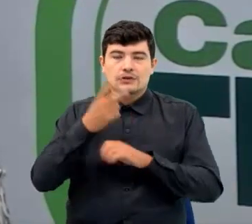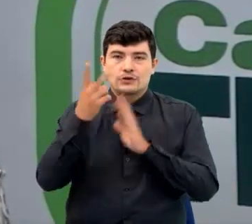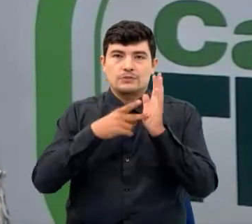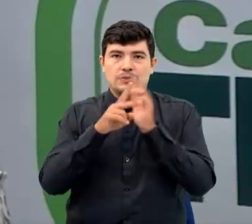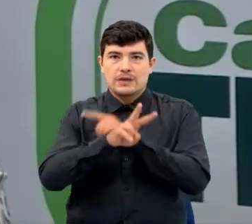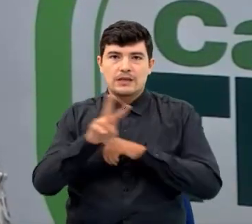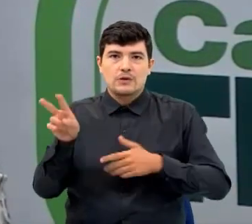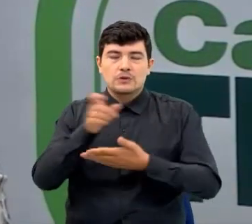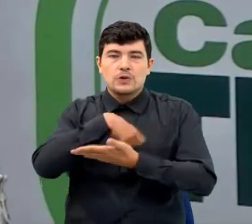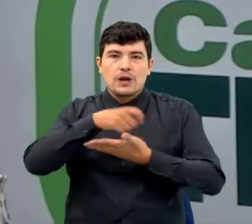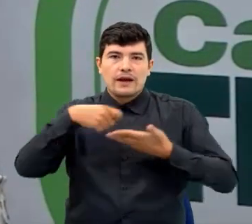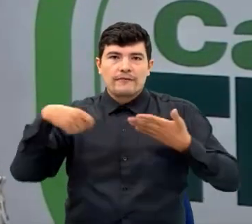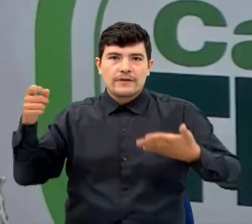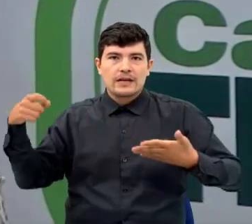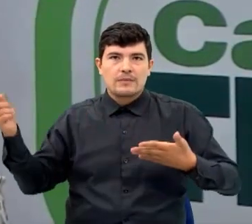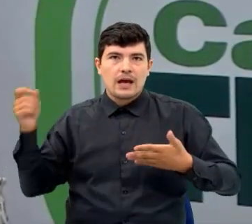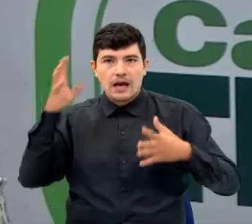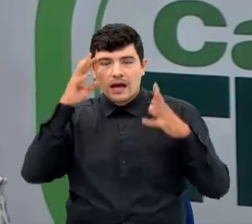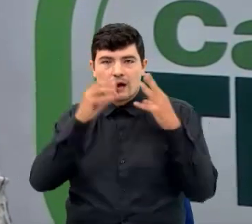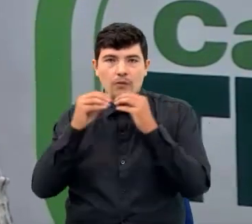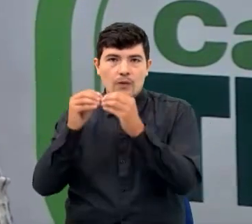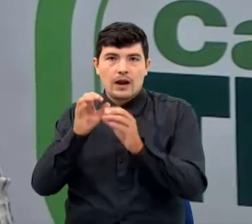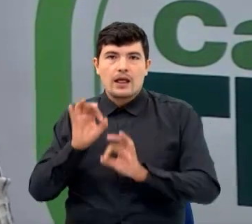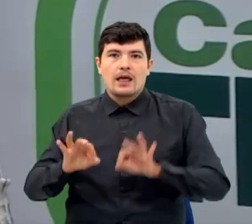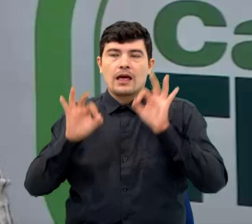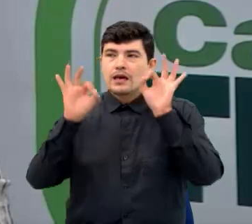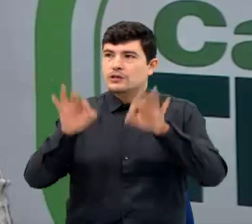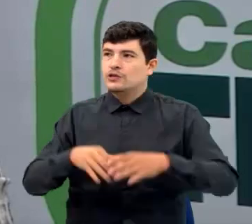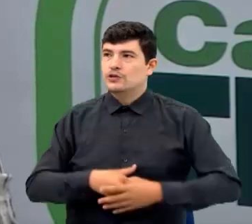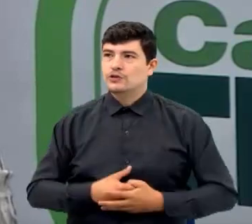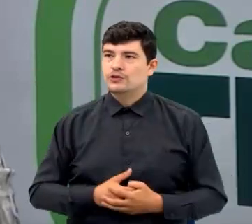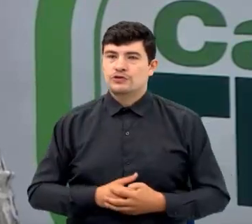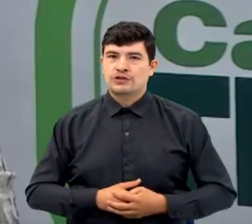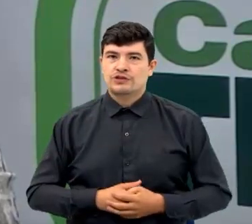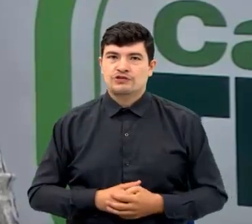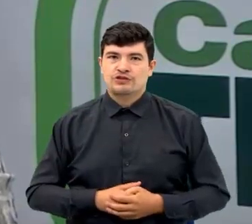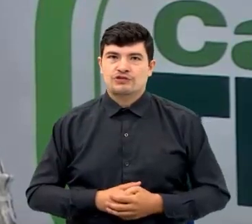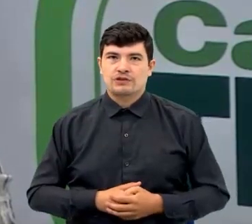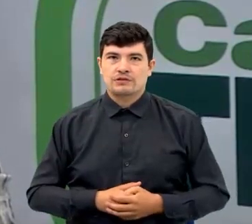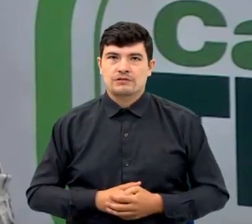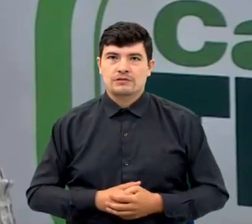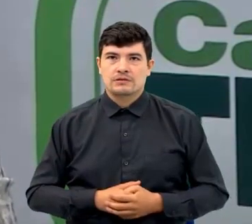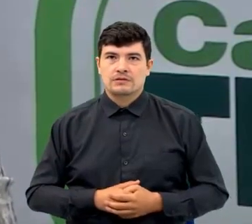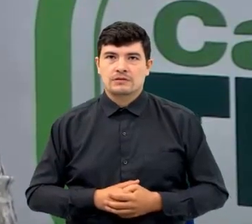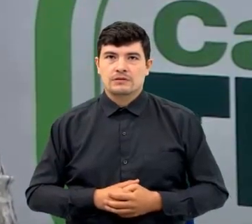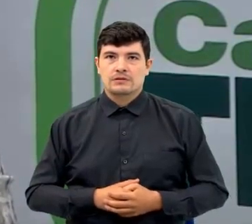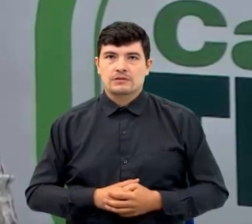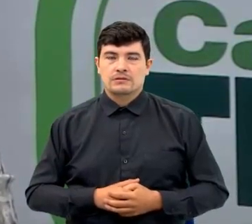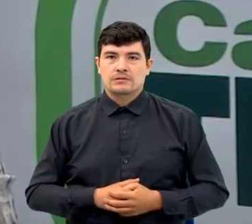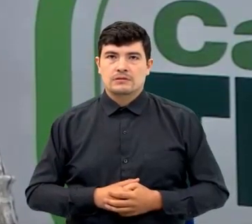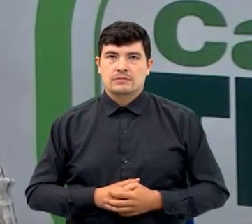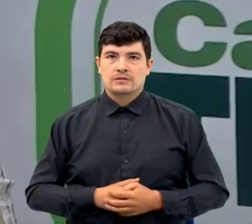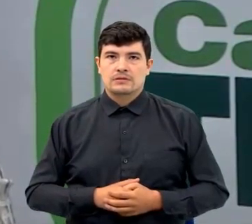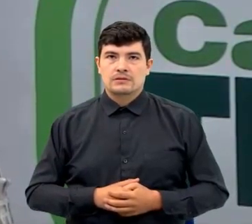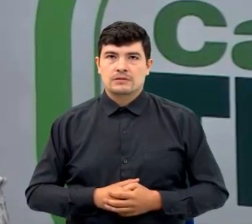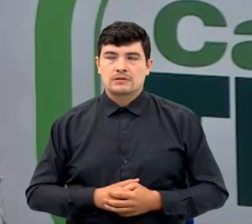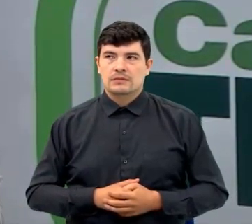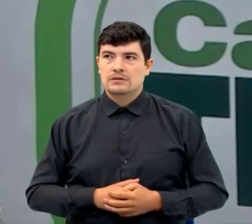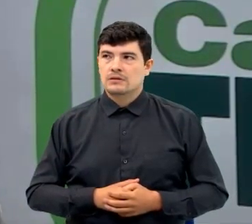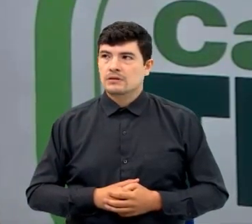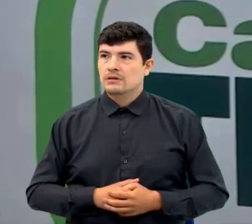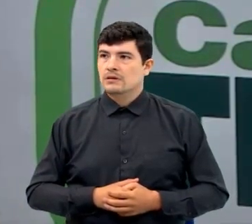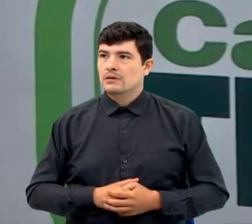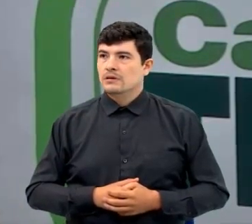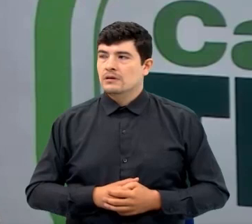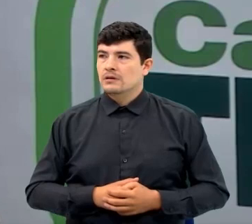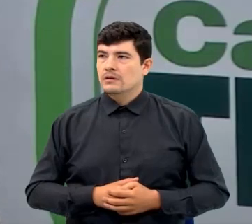este convenio maravilloso con la cultural a Luis Carlos Galán Sarmiento, la emisora pública de Bucaramanga. Vendrán cosas muy buenas